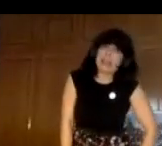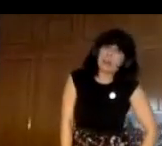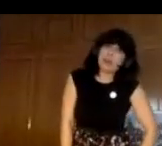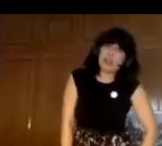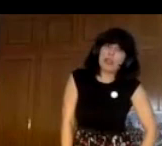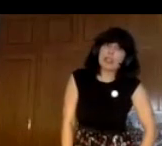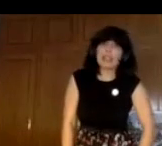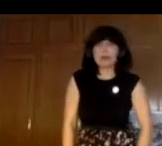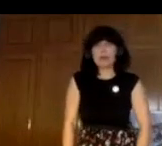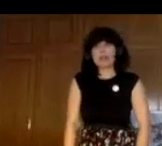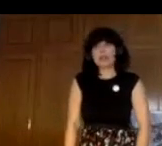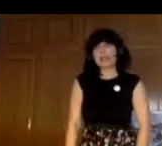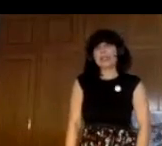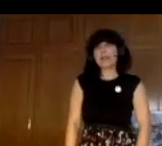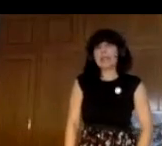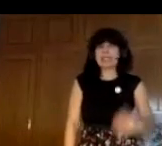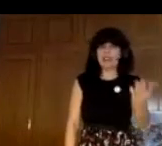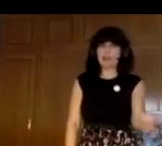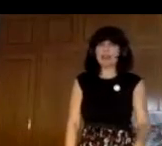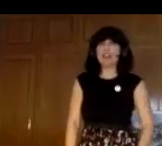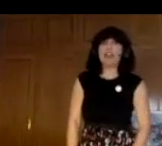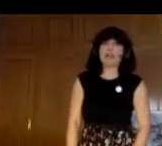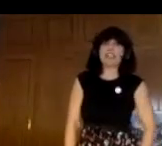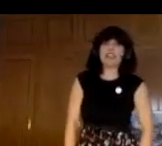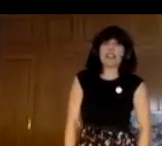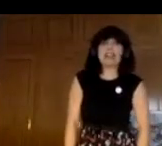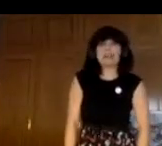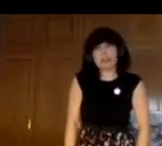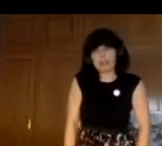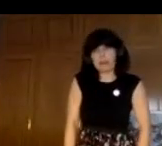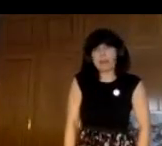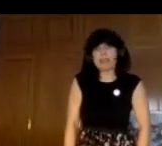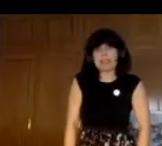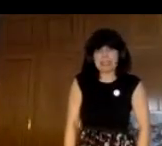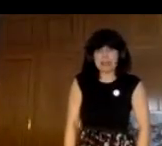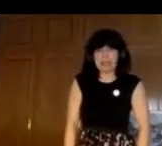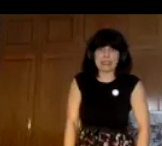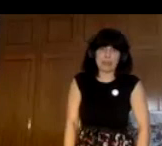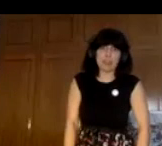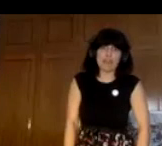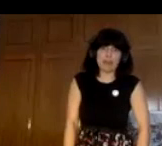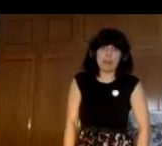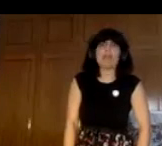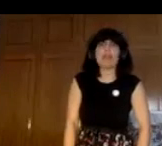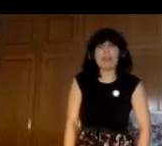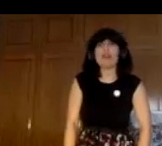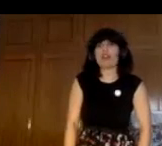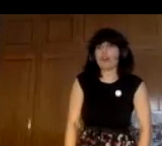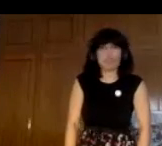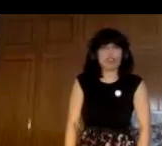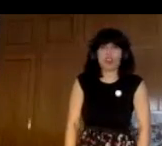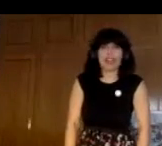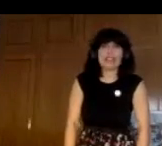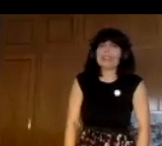Si alguno os queda dudas o queréis ampliar esta información, lo podéis encontrar en nuestro informe de nuevas narrativas que sacamos en febrero. De verdad, os